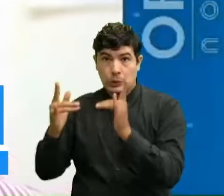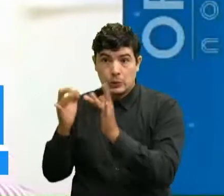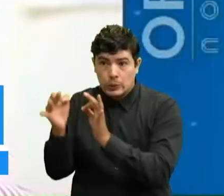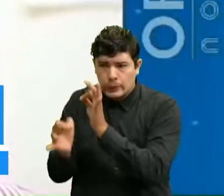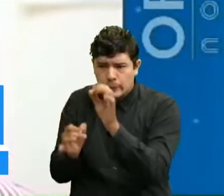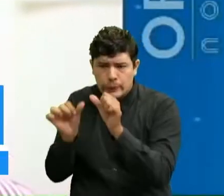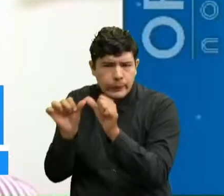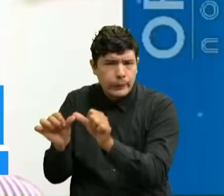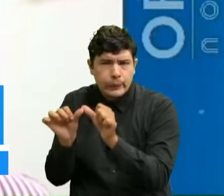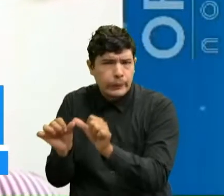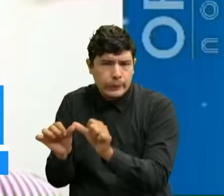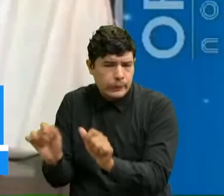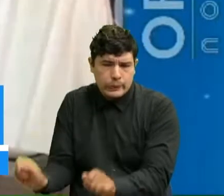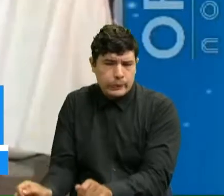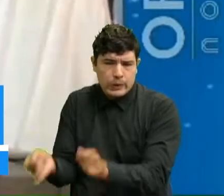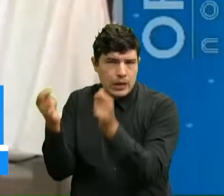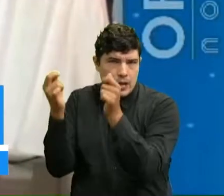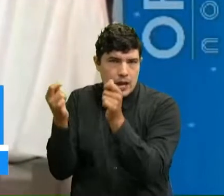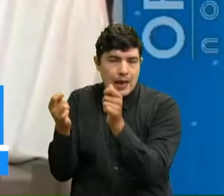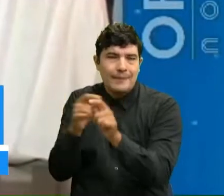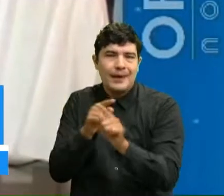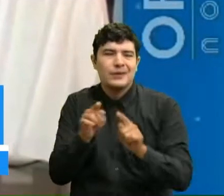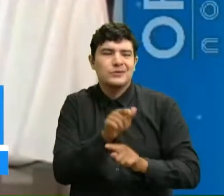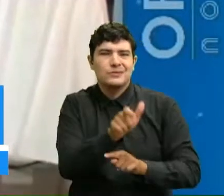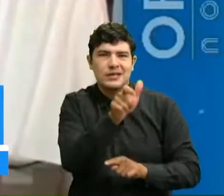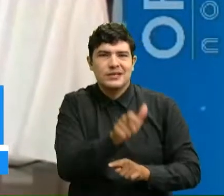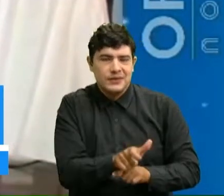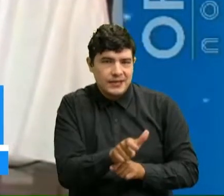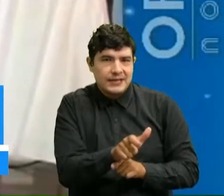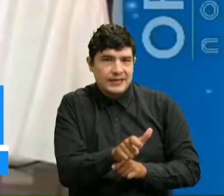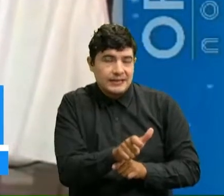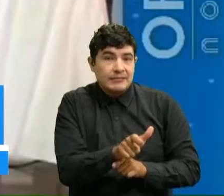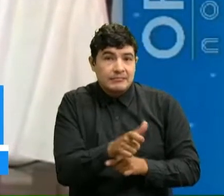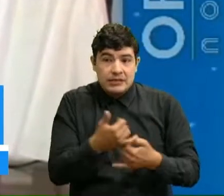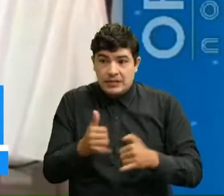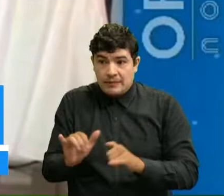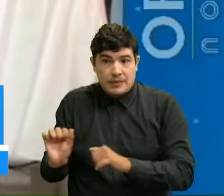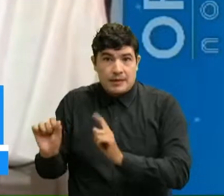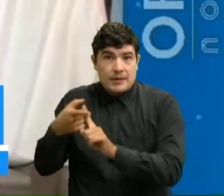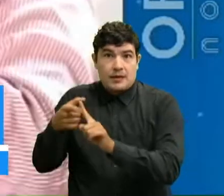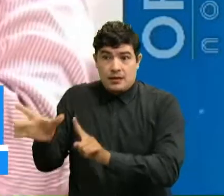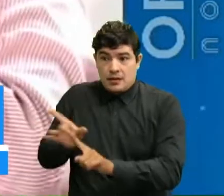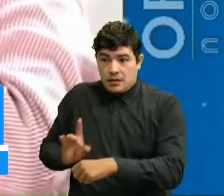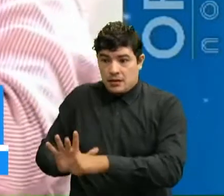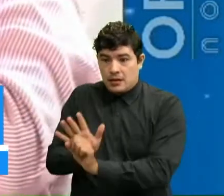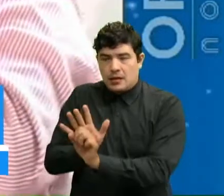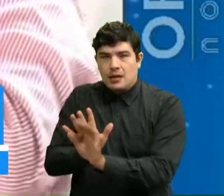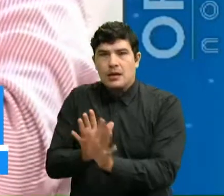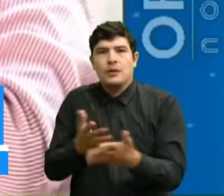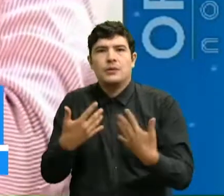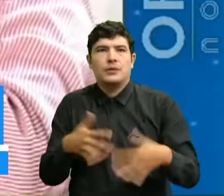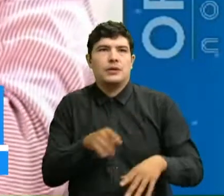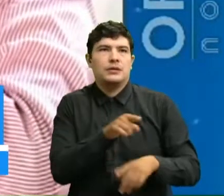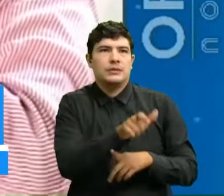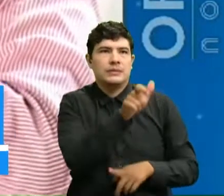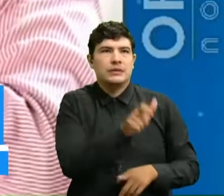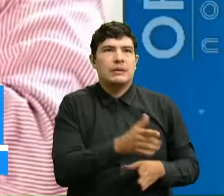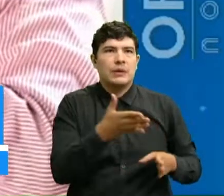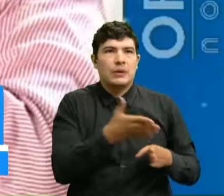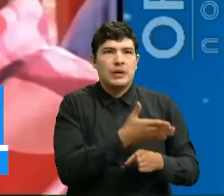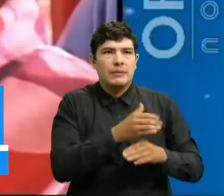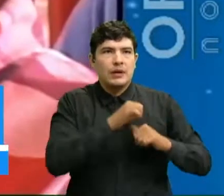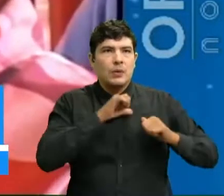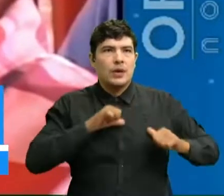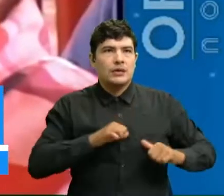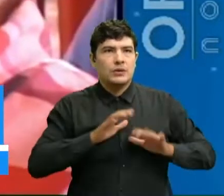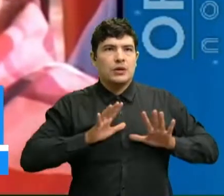intensivos desafortunadamente el dirigente liberal luego de superar esta etapa sufrió un paro cardiorrespiratorio